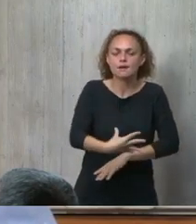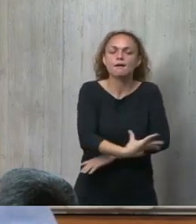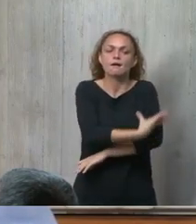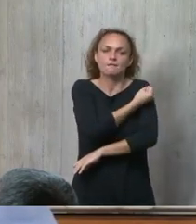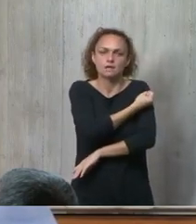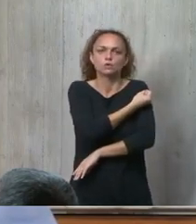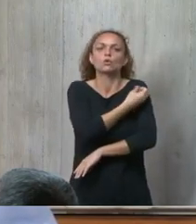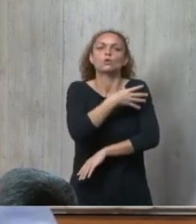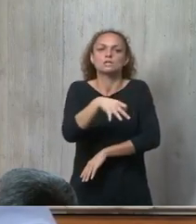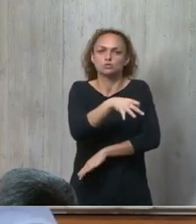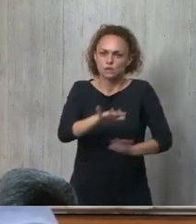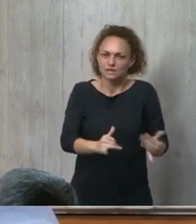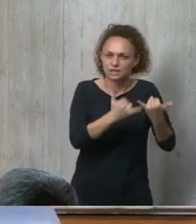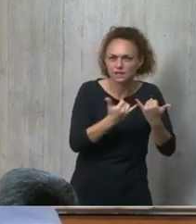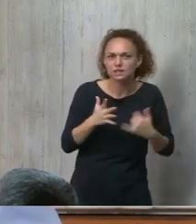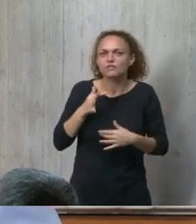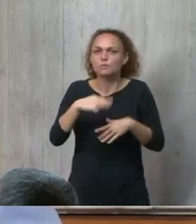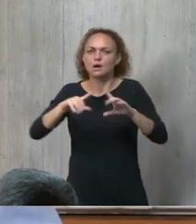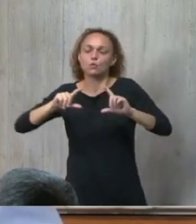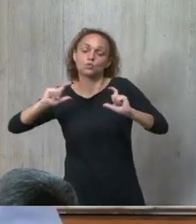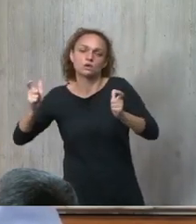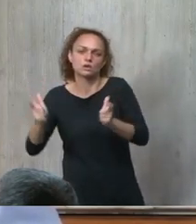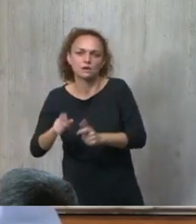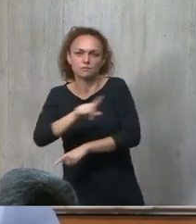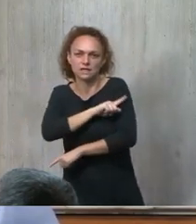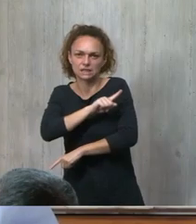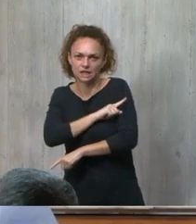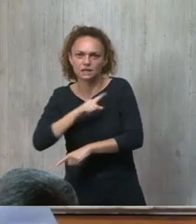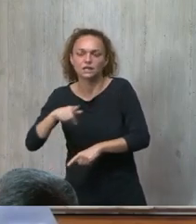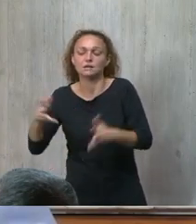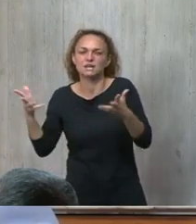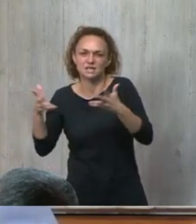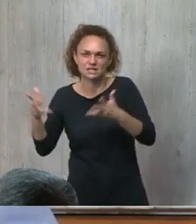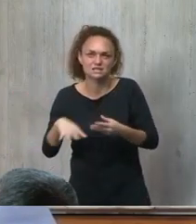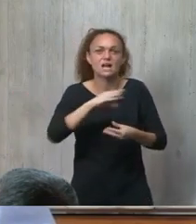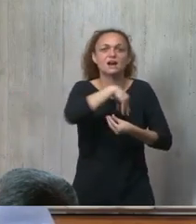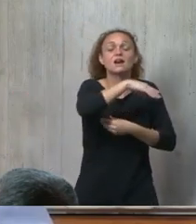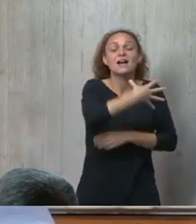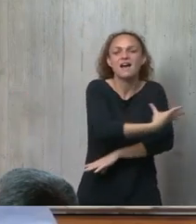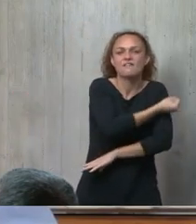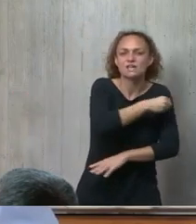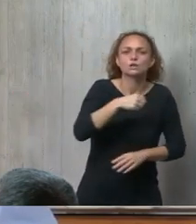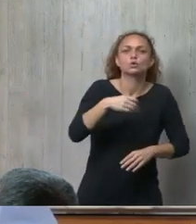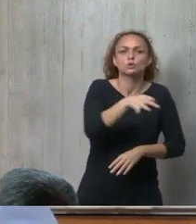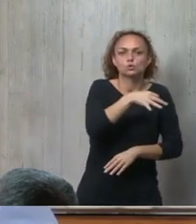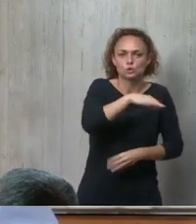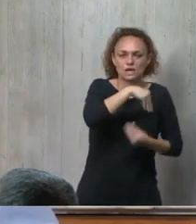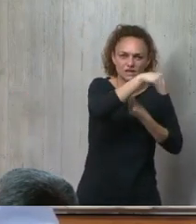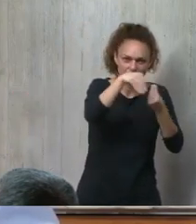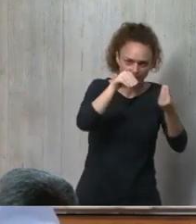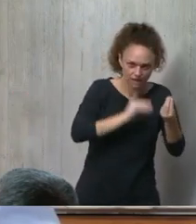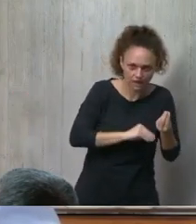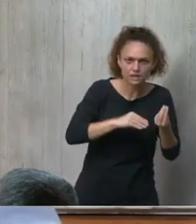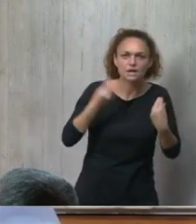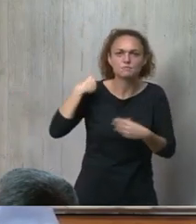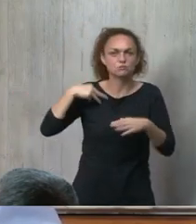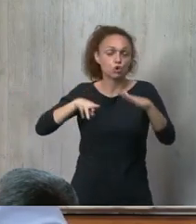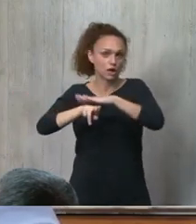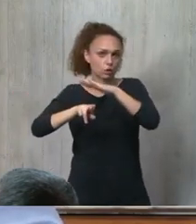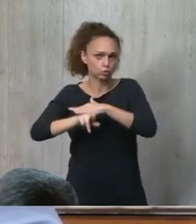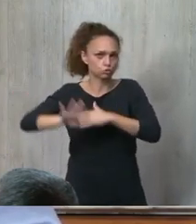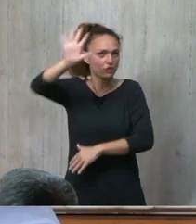de Emergencias, los Cabildos Insulares de Gran Canaria, las brigadas del propio Gobierno de Canarias, las brigadas del Estado.